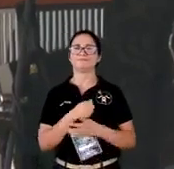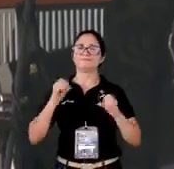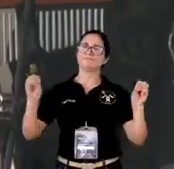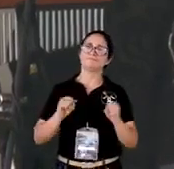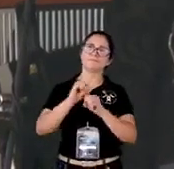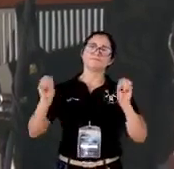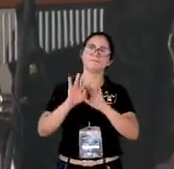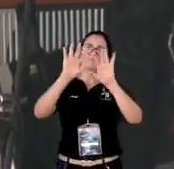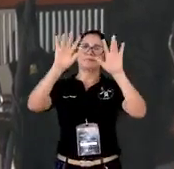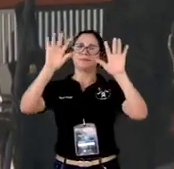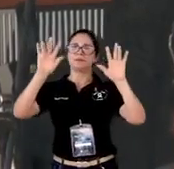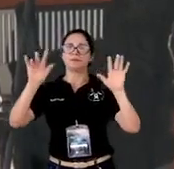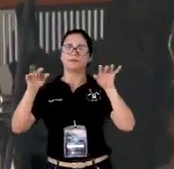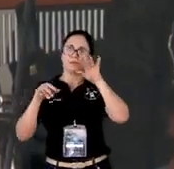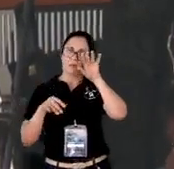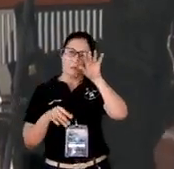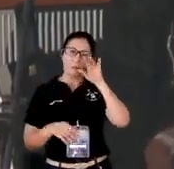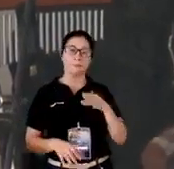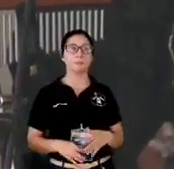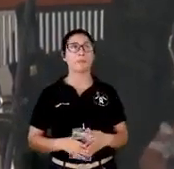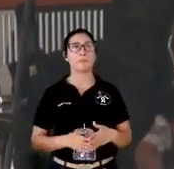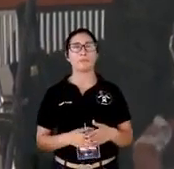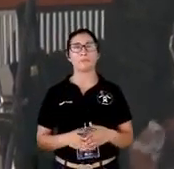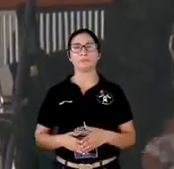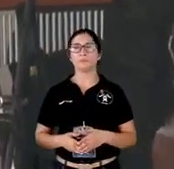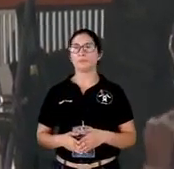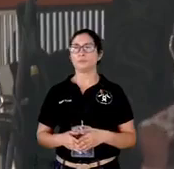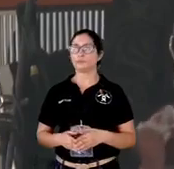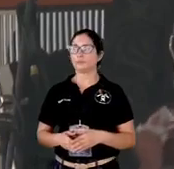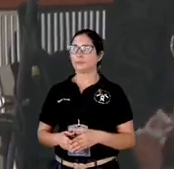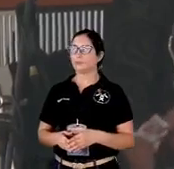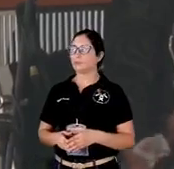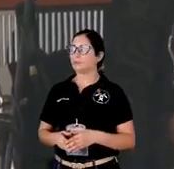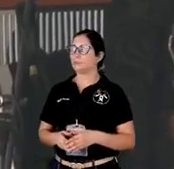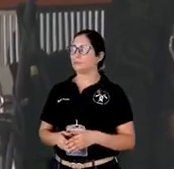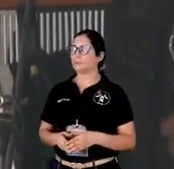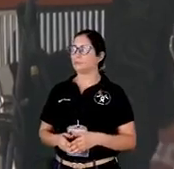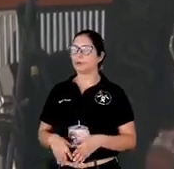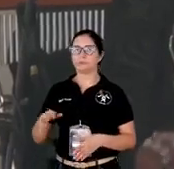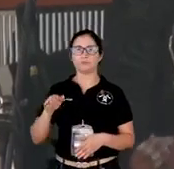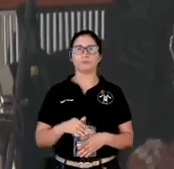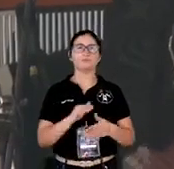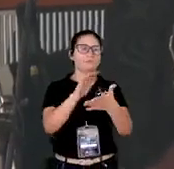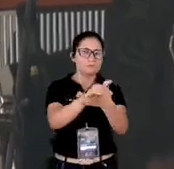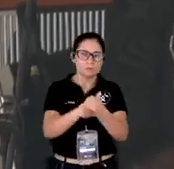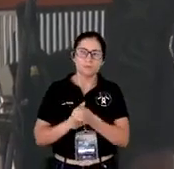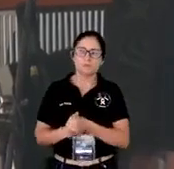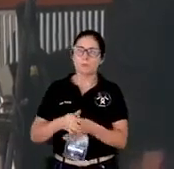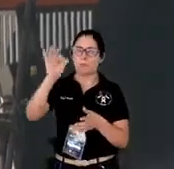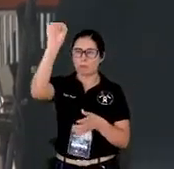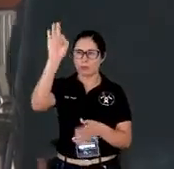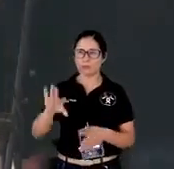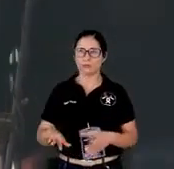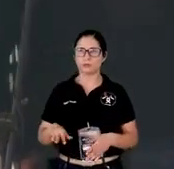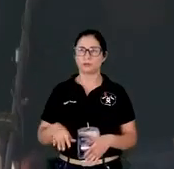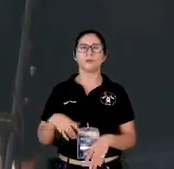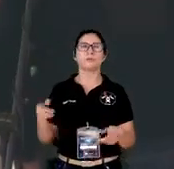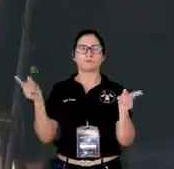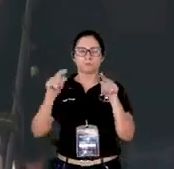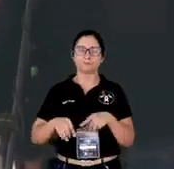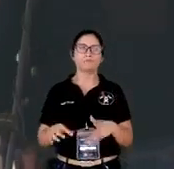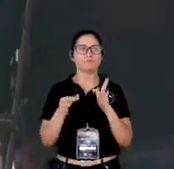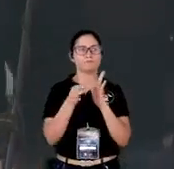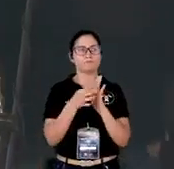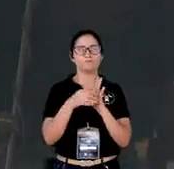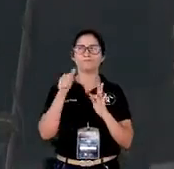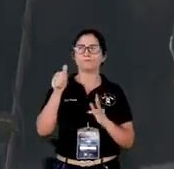Señor Jesucristo. Quiero invitar un saludo muy especial a los pastores, a todas sus esposas en esta tarde, y a